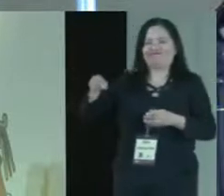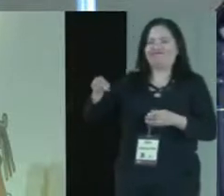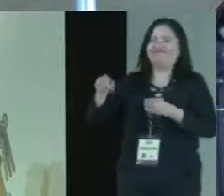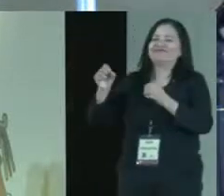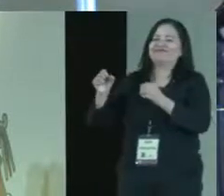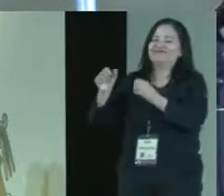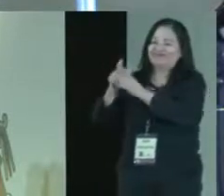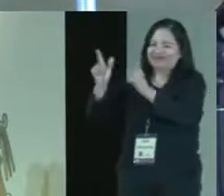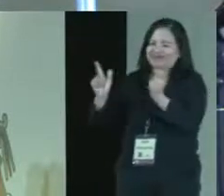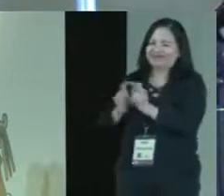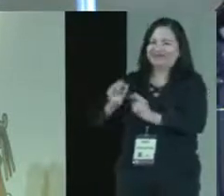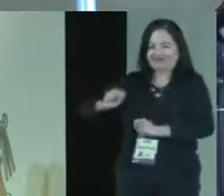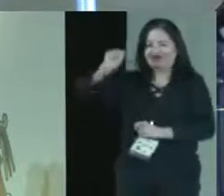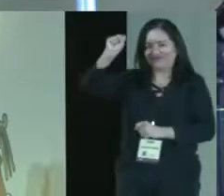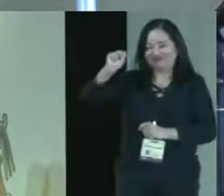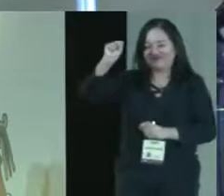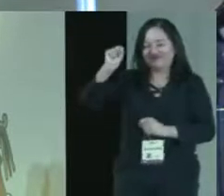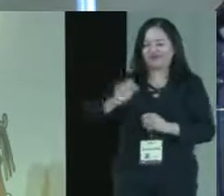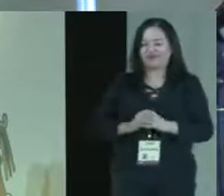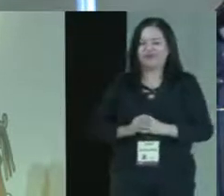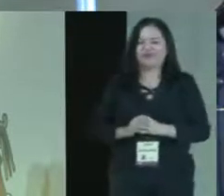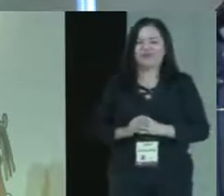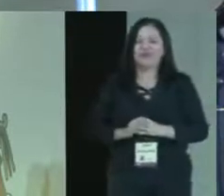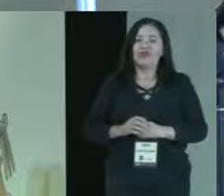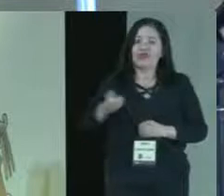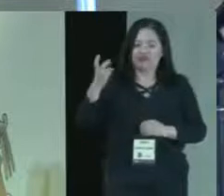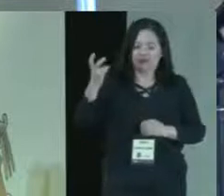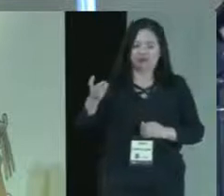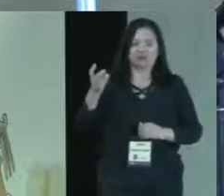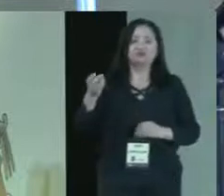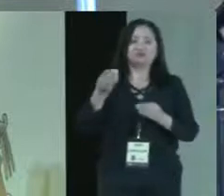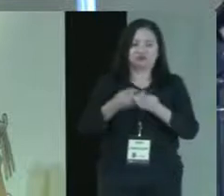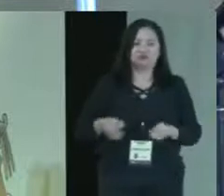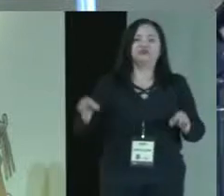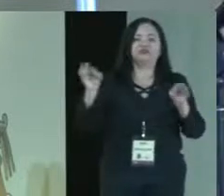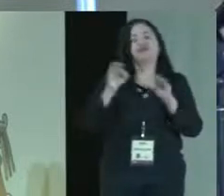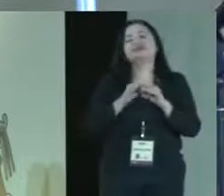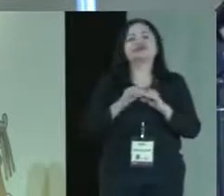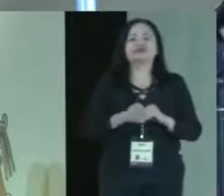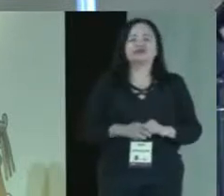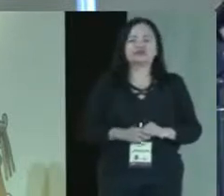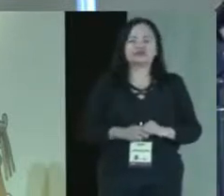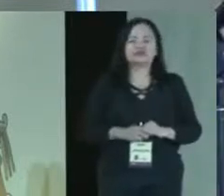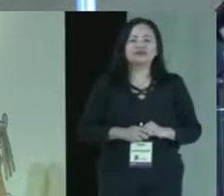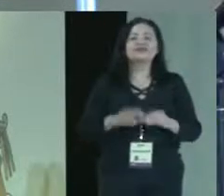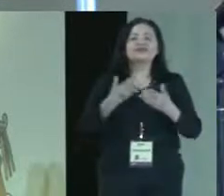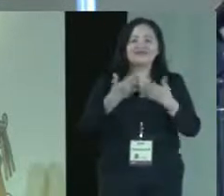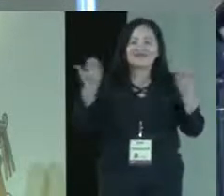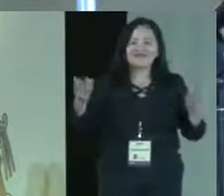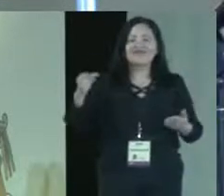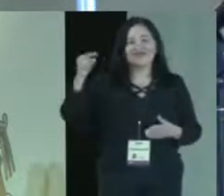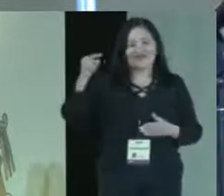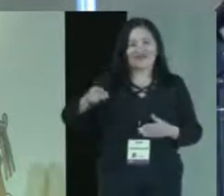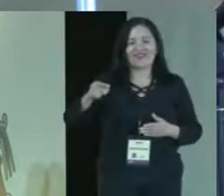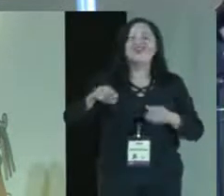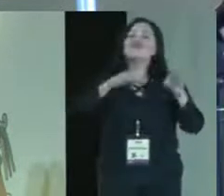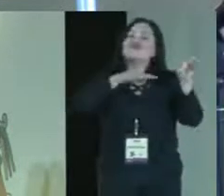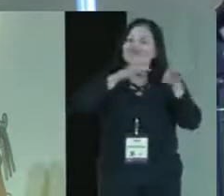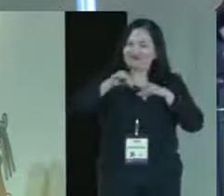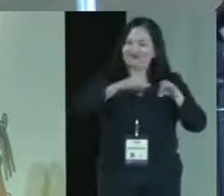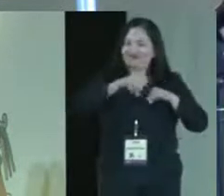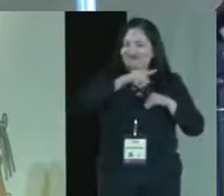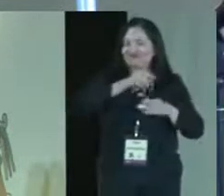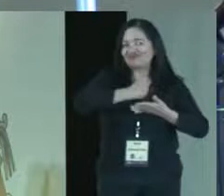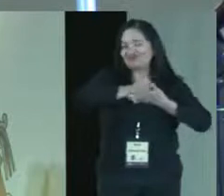forzosamente. Estarán de acuerdo. Esa es una parte fundamental. Bueno, rescatar el movimiento obrero y